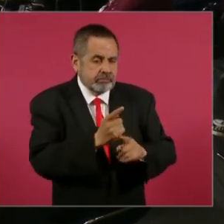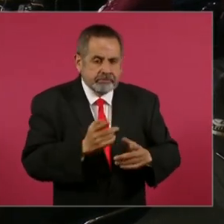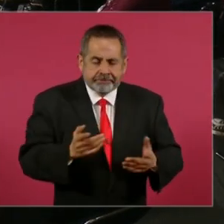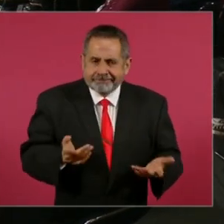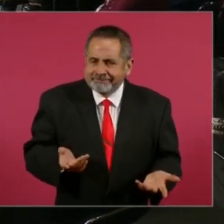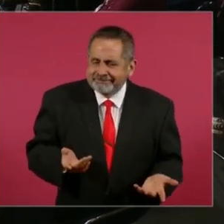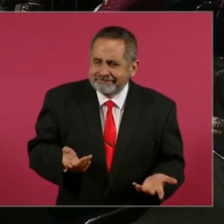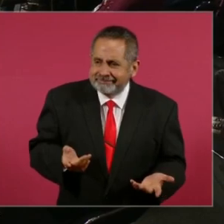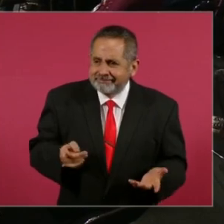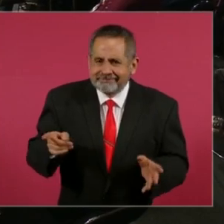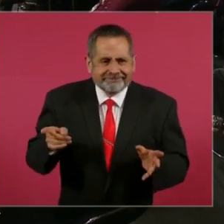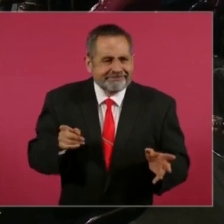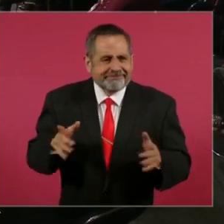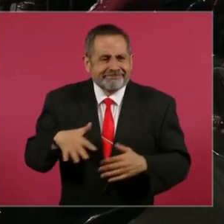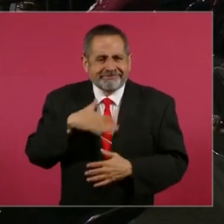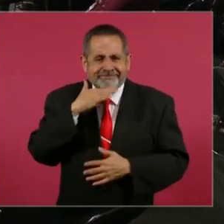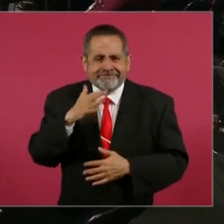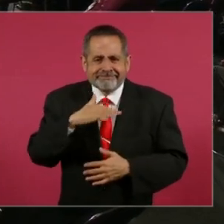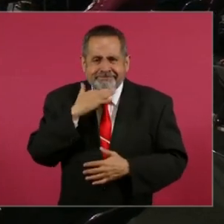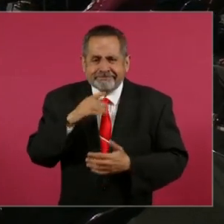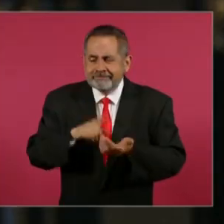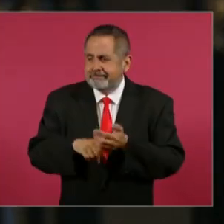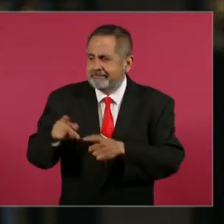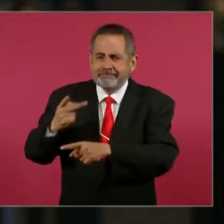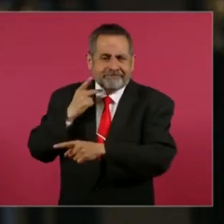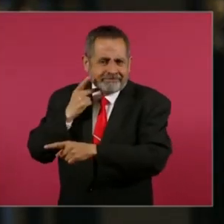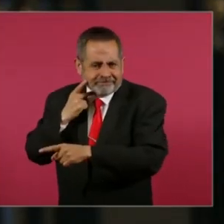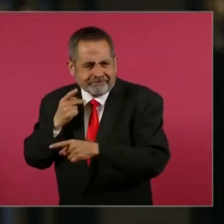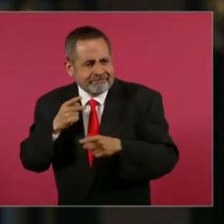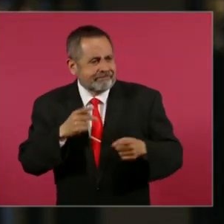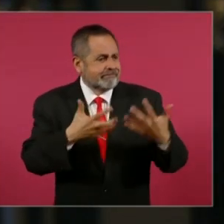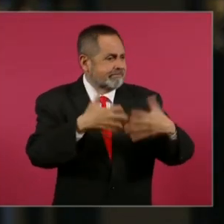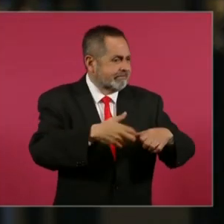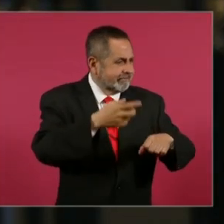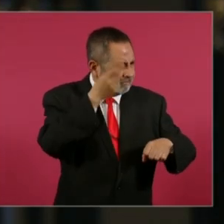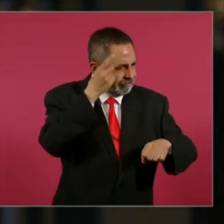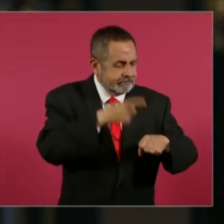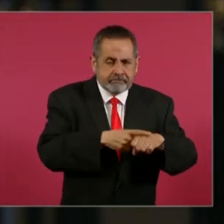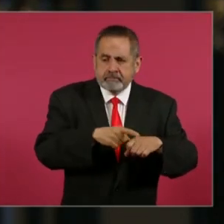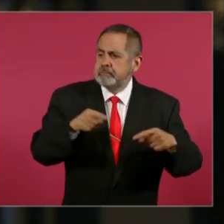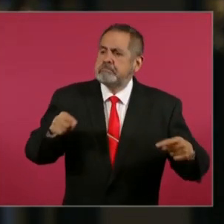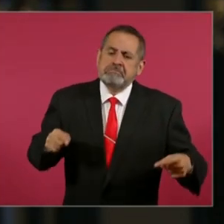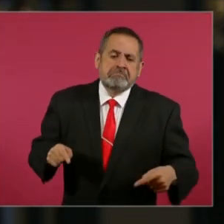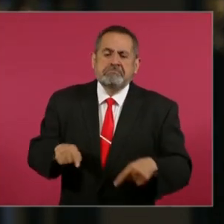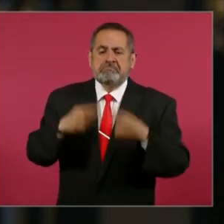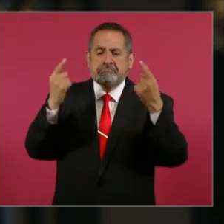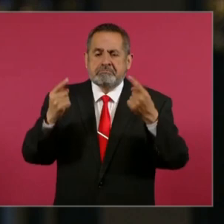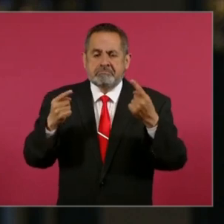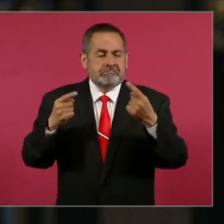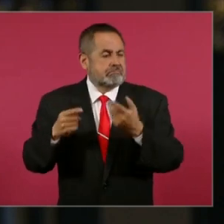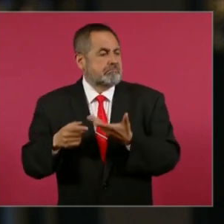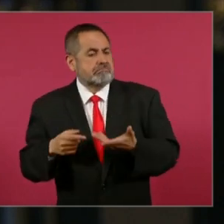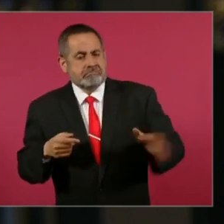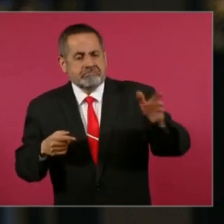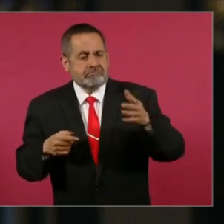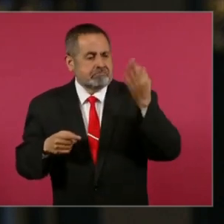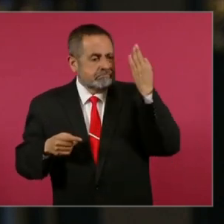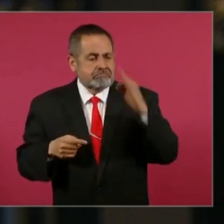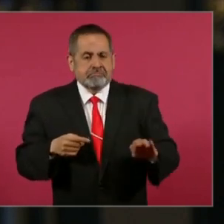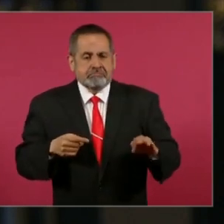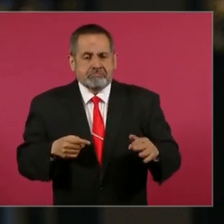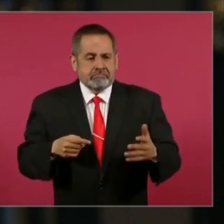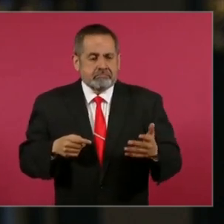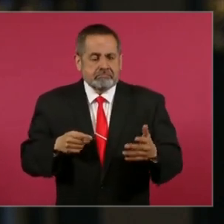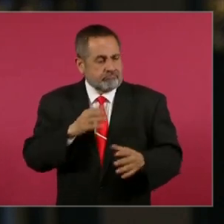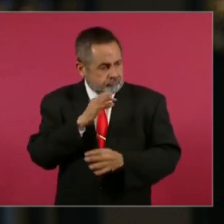puede contribuir una alianza entre políticos y empresarios sin que estos últimos, después de las elecciones, se sientan desplazados, traicionados, que se